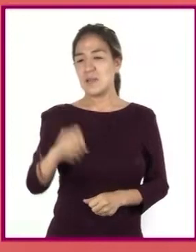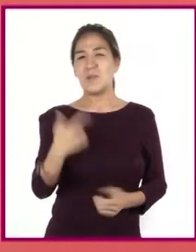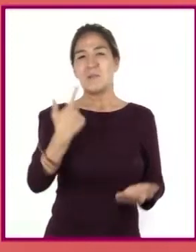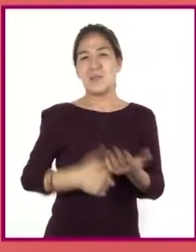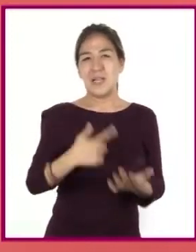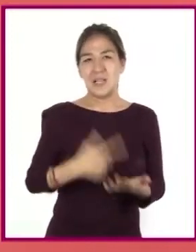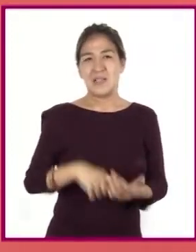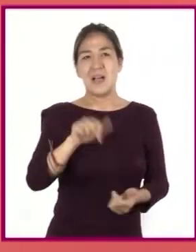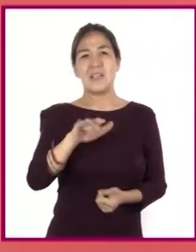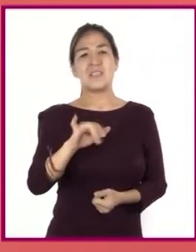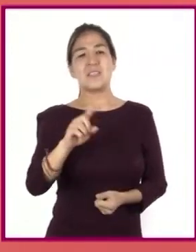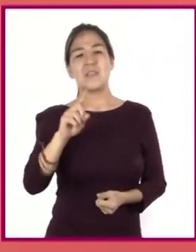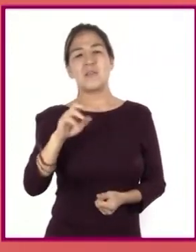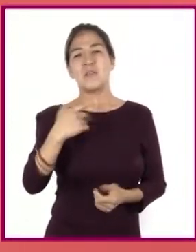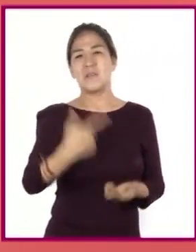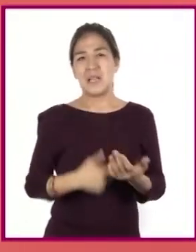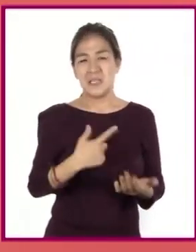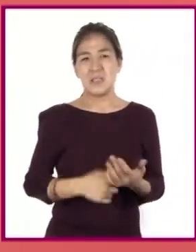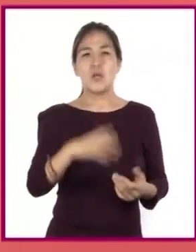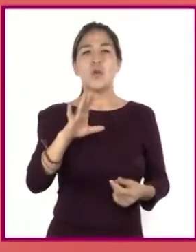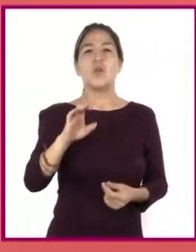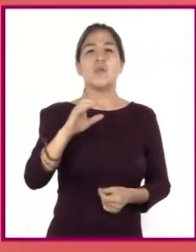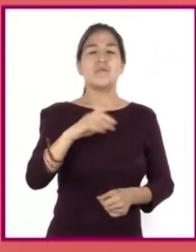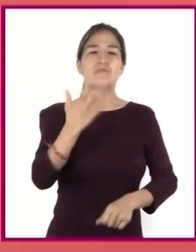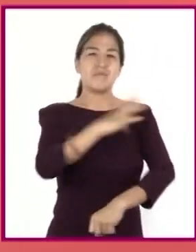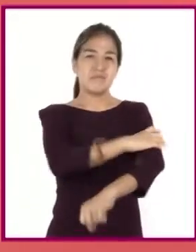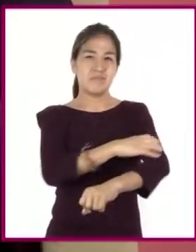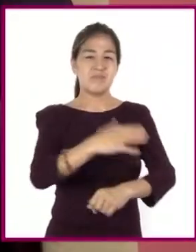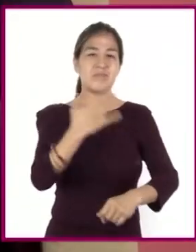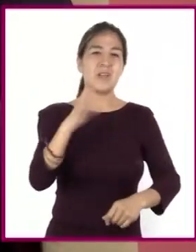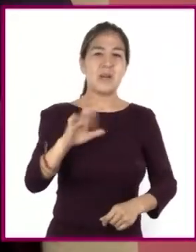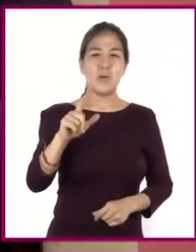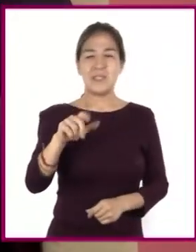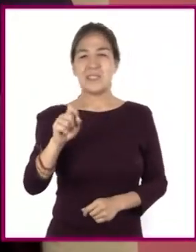ácidos grasos trans, colesterol bueno, colesterol malo.